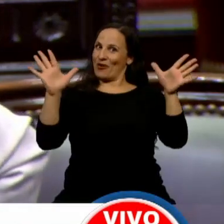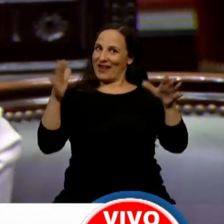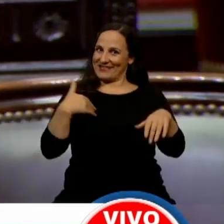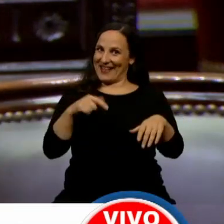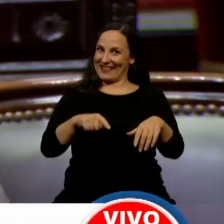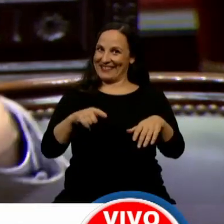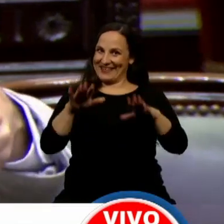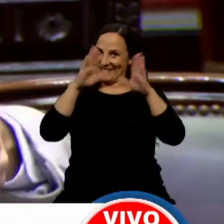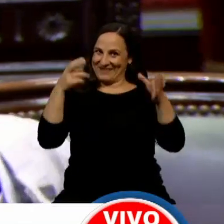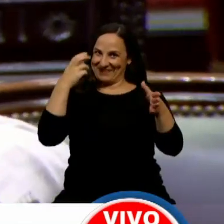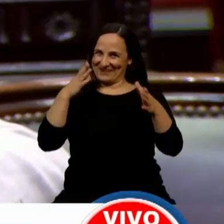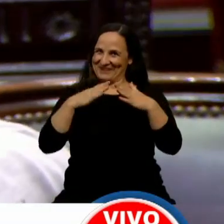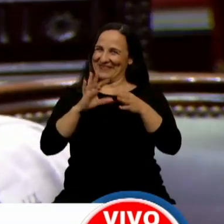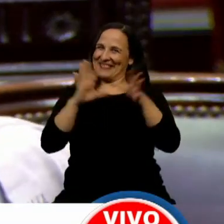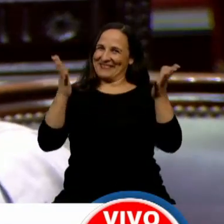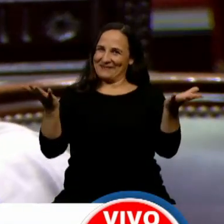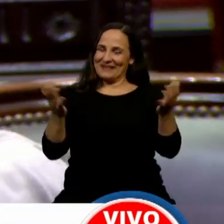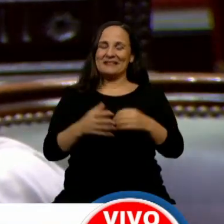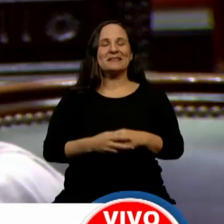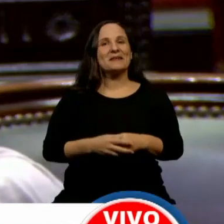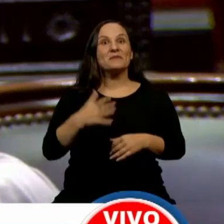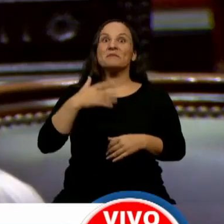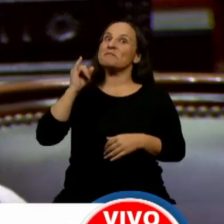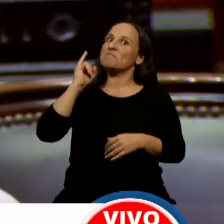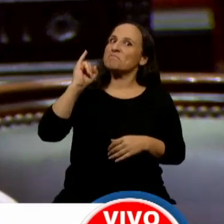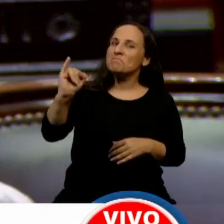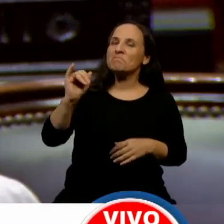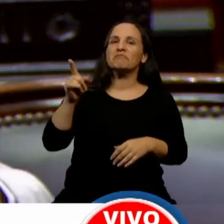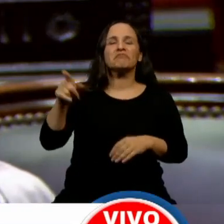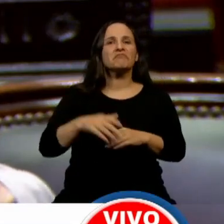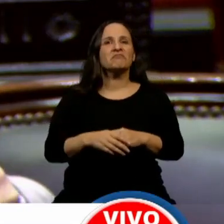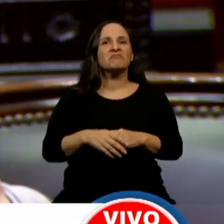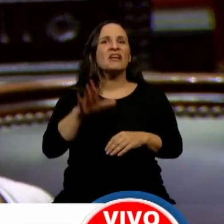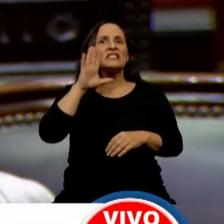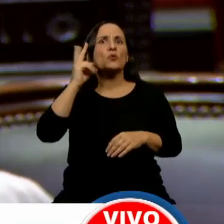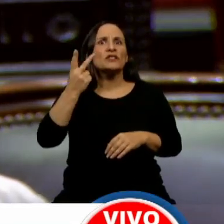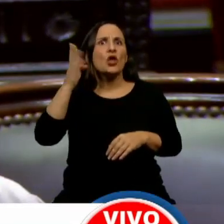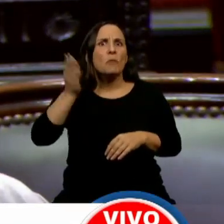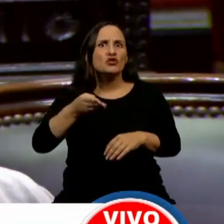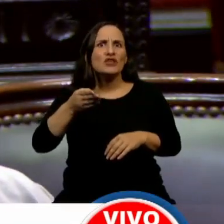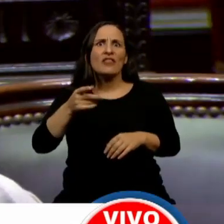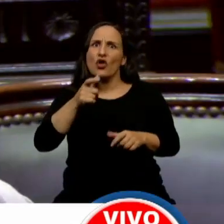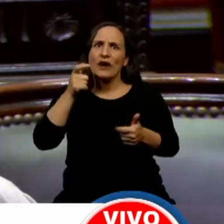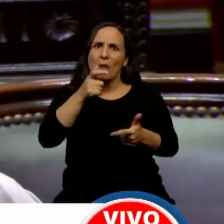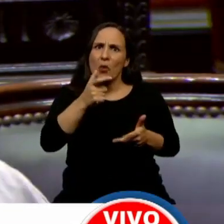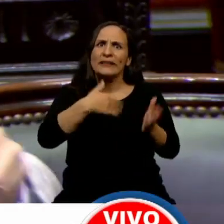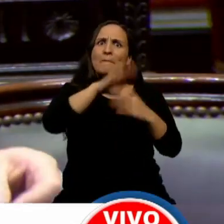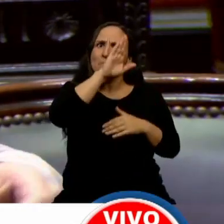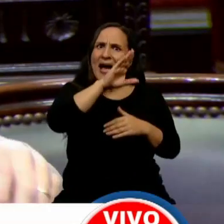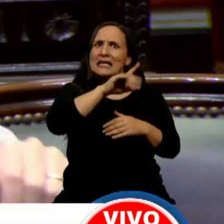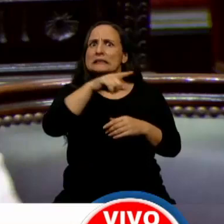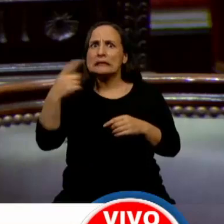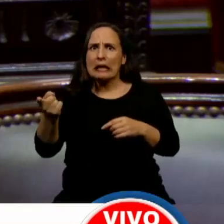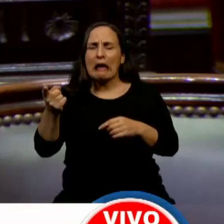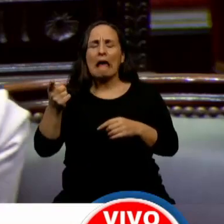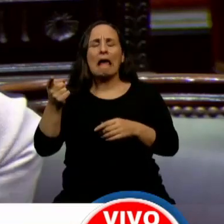Argentina. Le dejo un dato. Usted ha contestado el 52% más de preguntas que